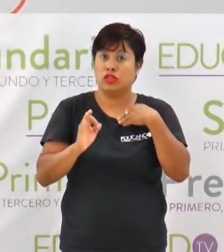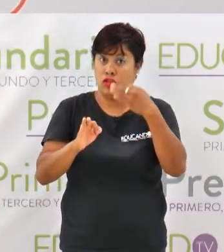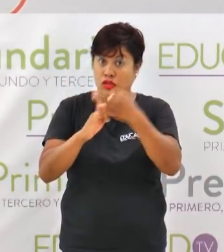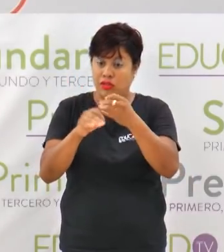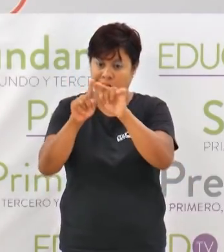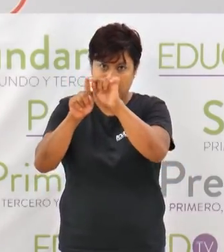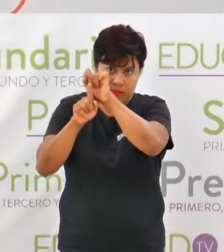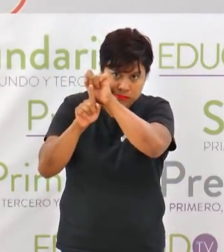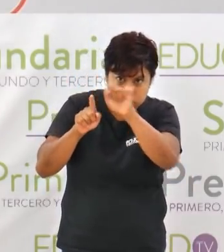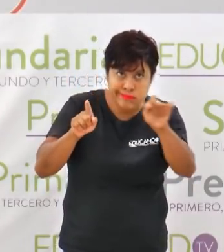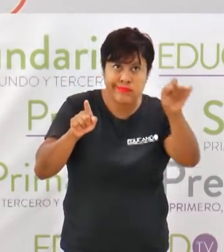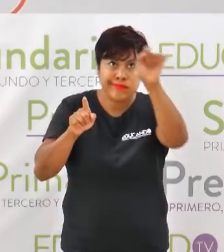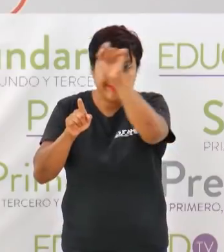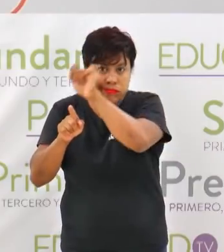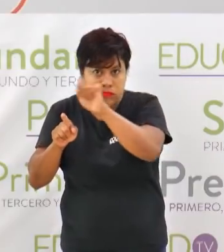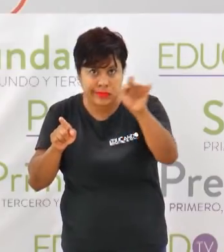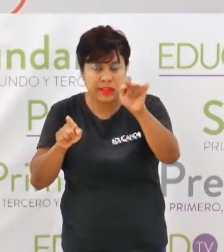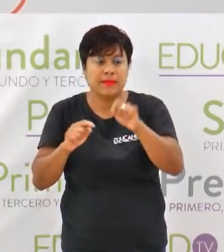encuadrar, bien,